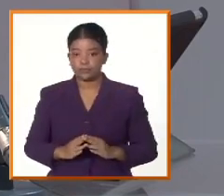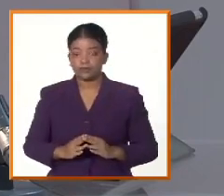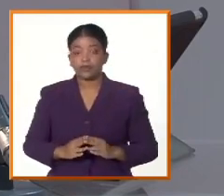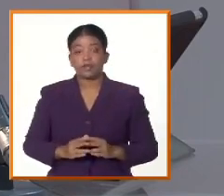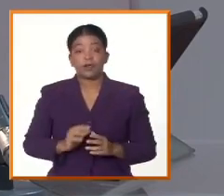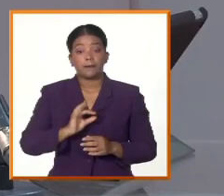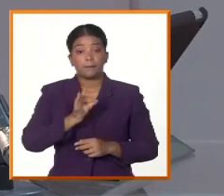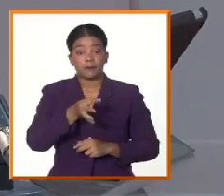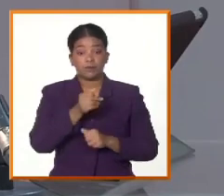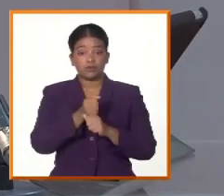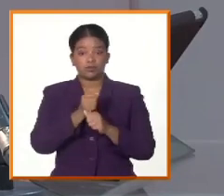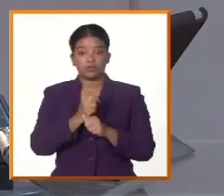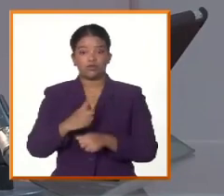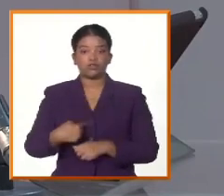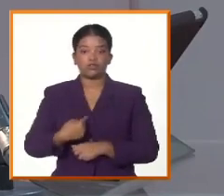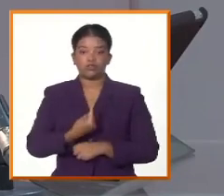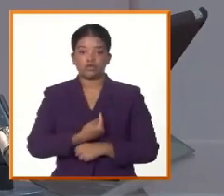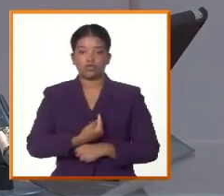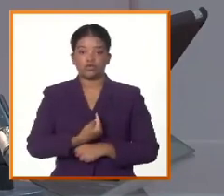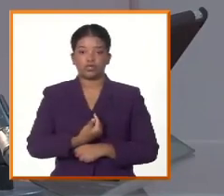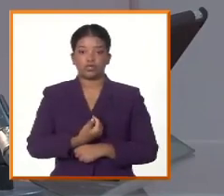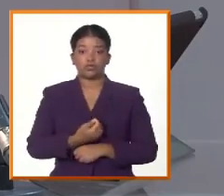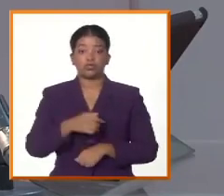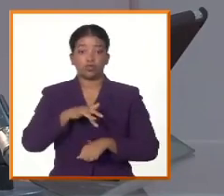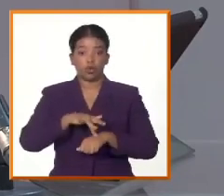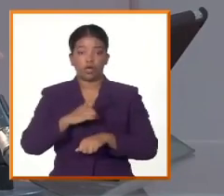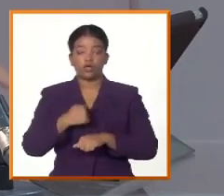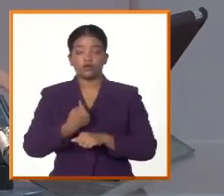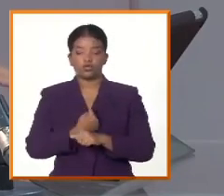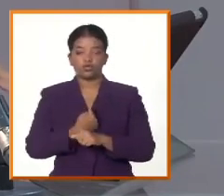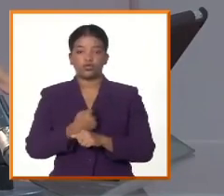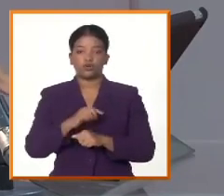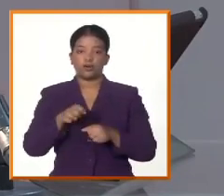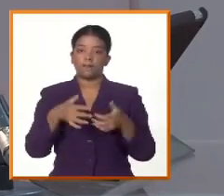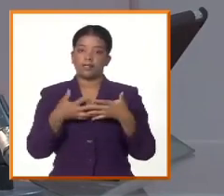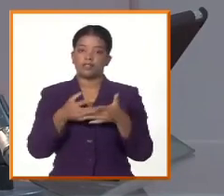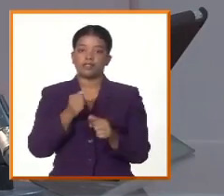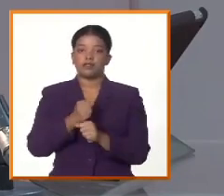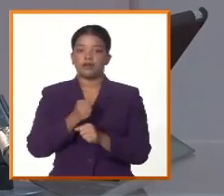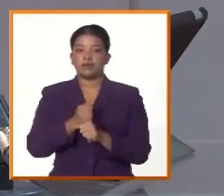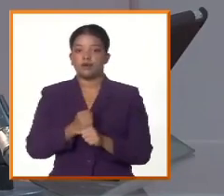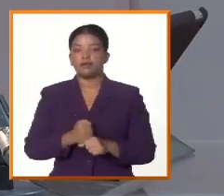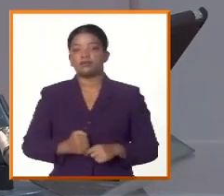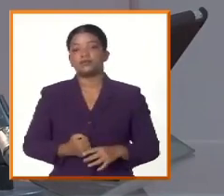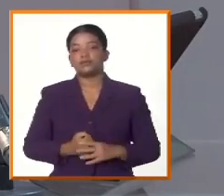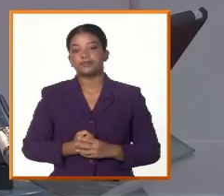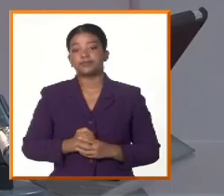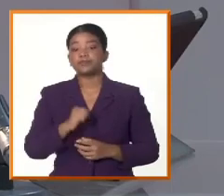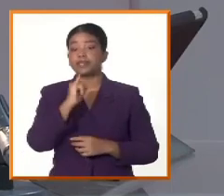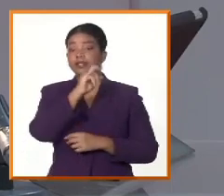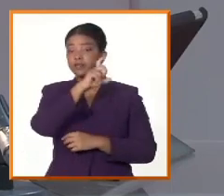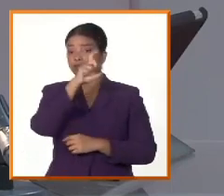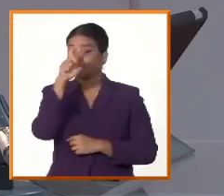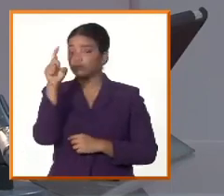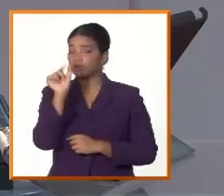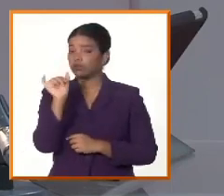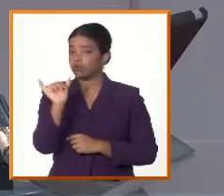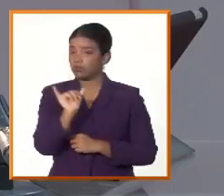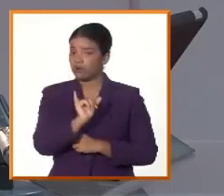que hoy le corresponde y que ejecuta el Instituto esto el Instituto Igualmente su